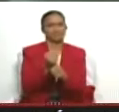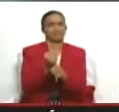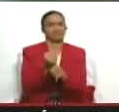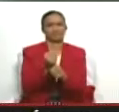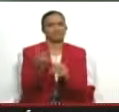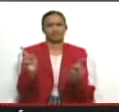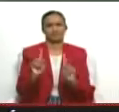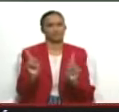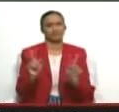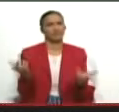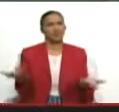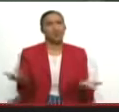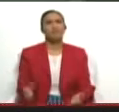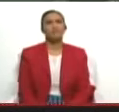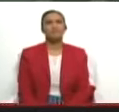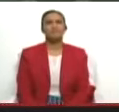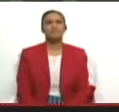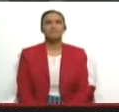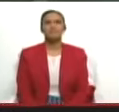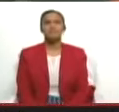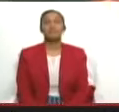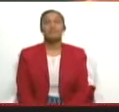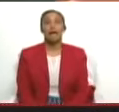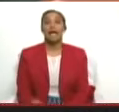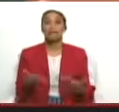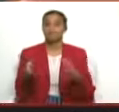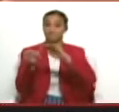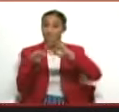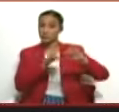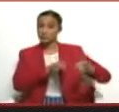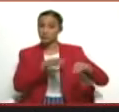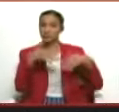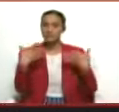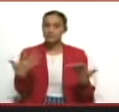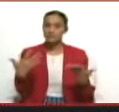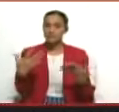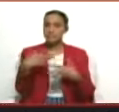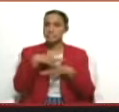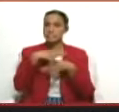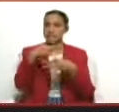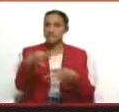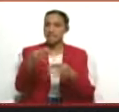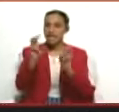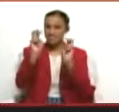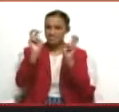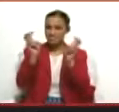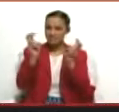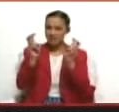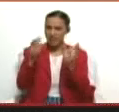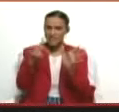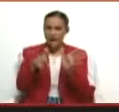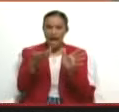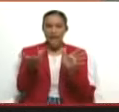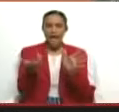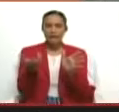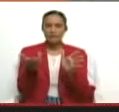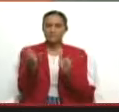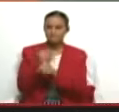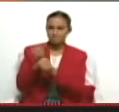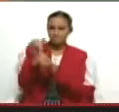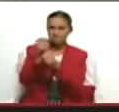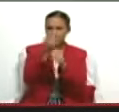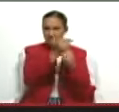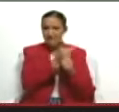ejemplo un detalle interesante innegable e irrefutable le entregó información a un